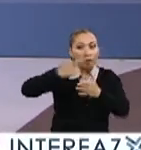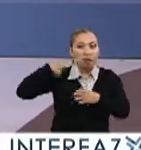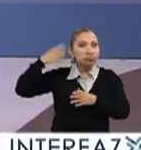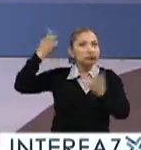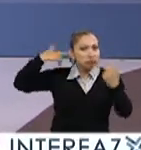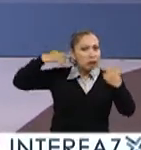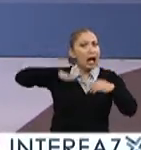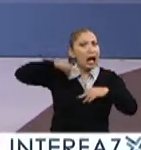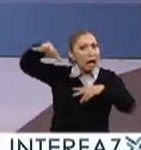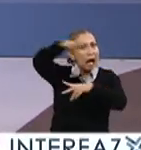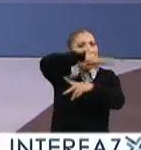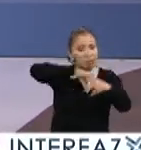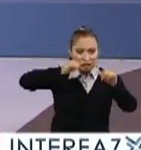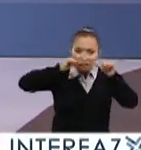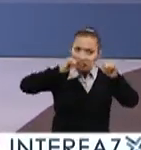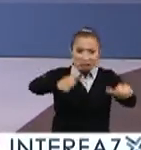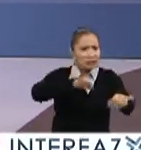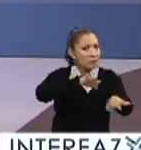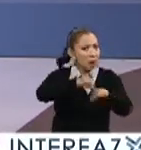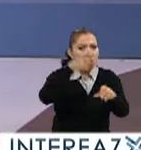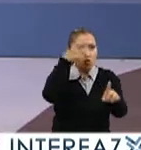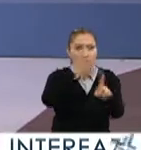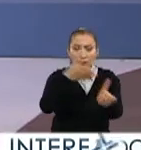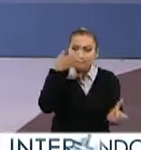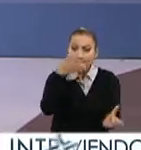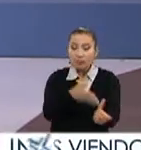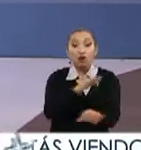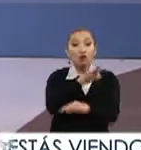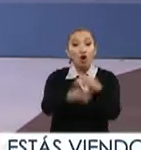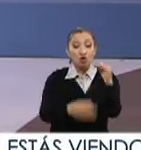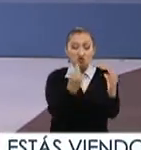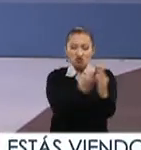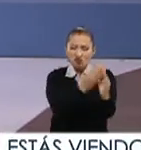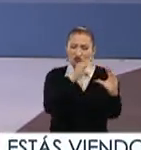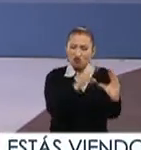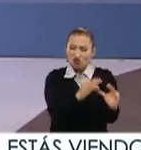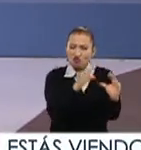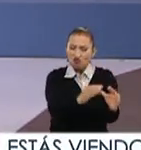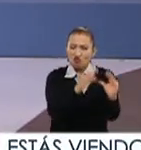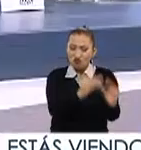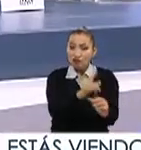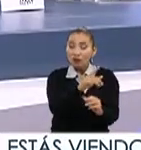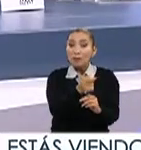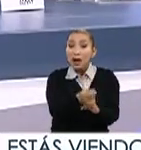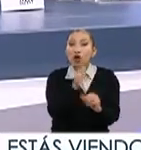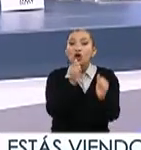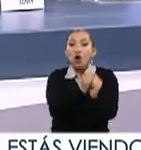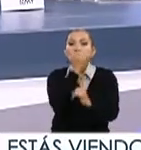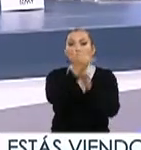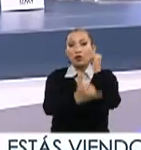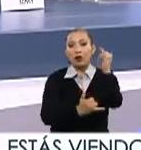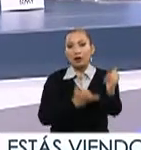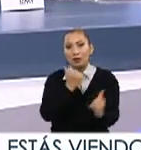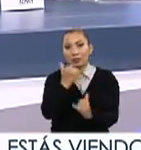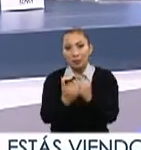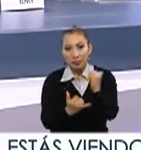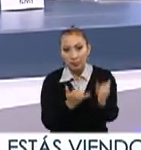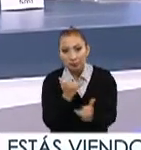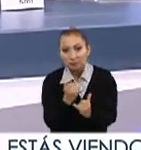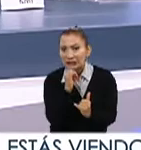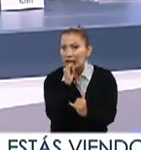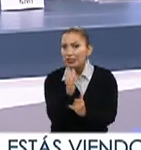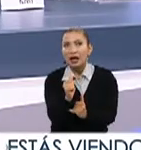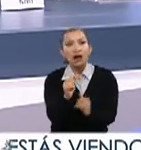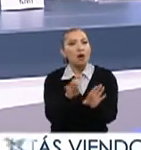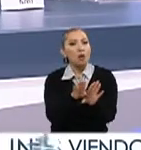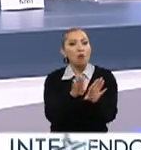a lo que es su trabajo. En este caso, todo el adiestramiento que nosotros le damos a los canes es a base de juego.